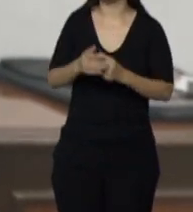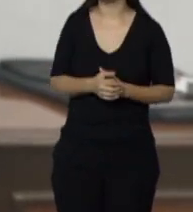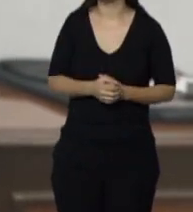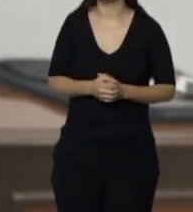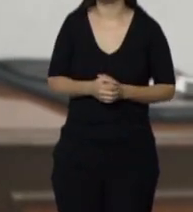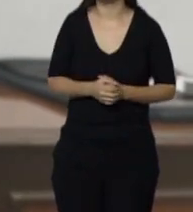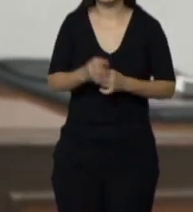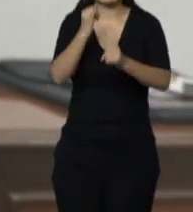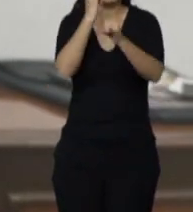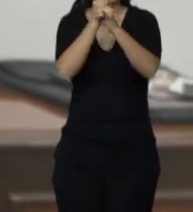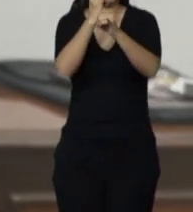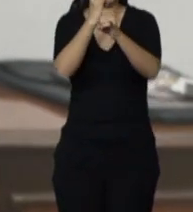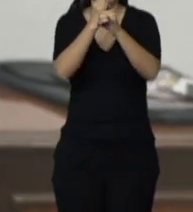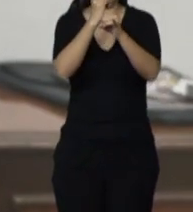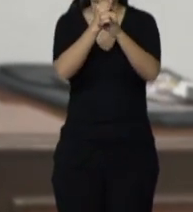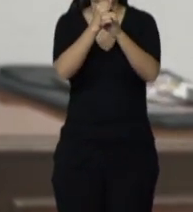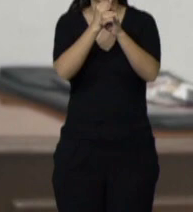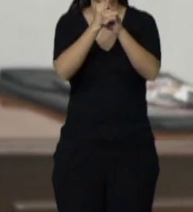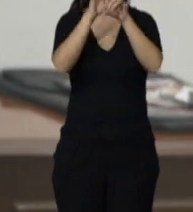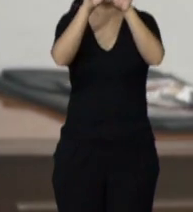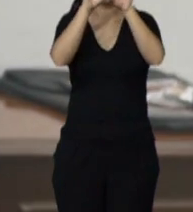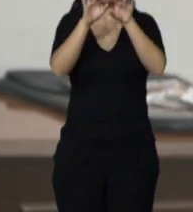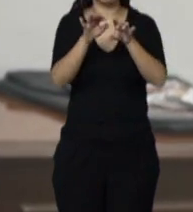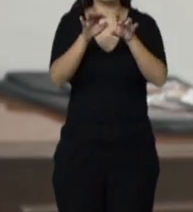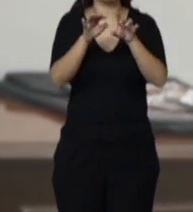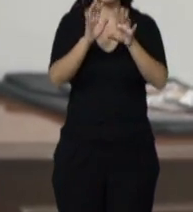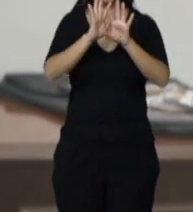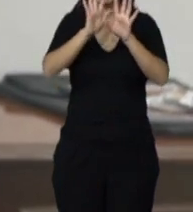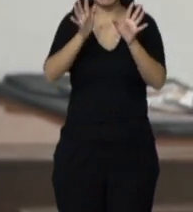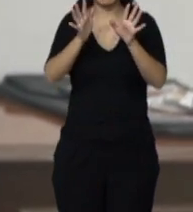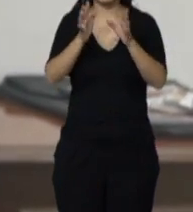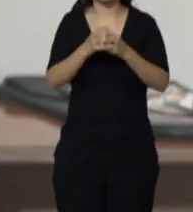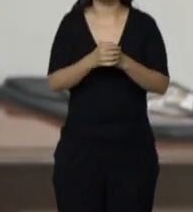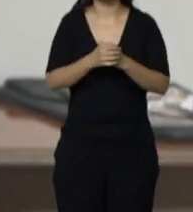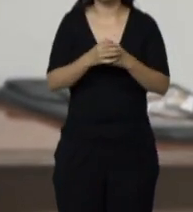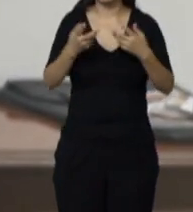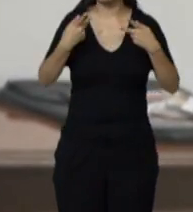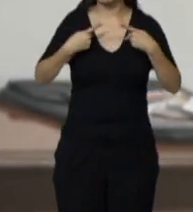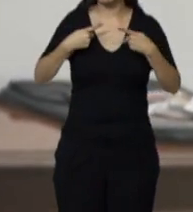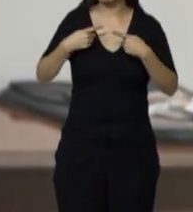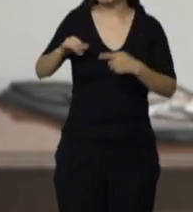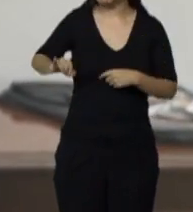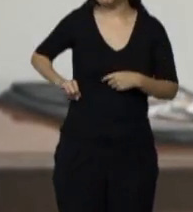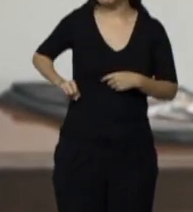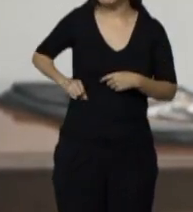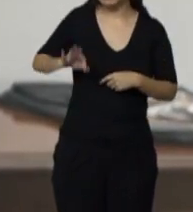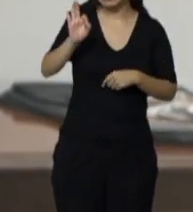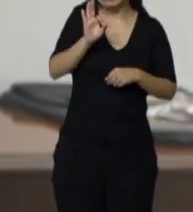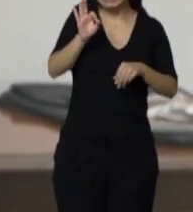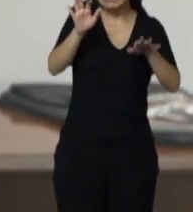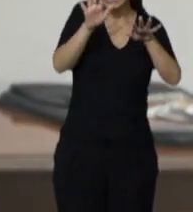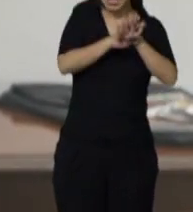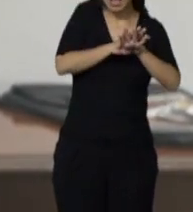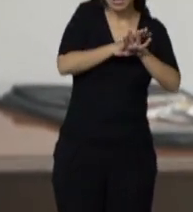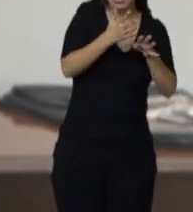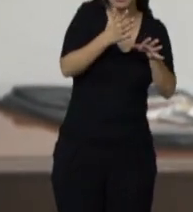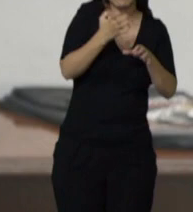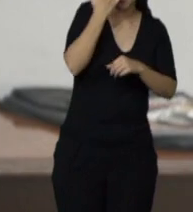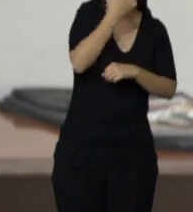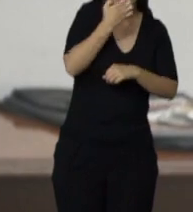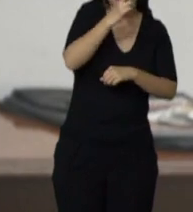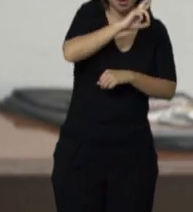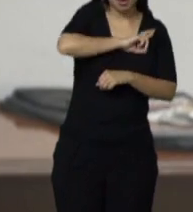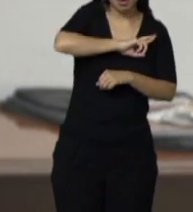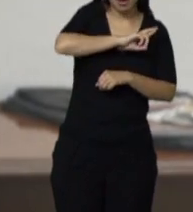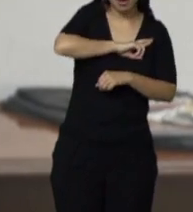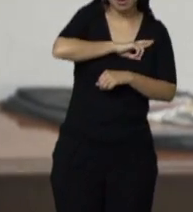plataforma la cual pueden accesar los interesados que por cambio de institución educativa o de